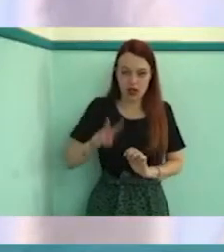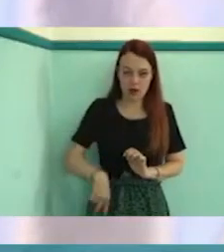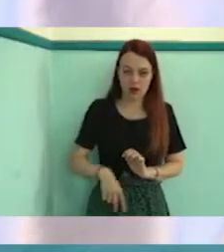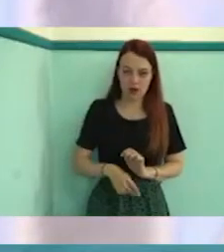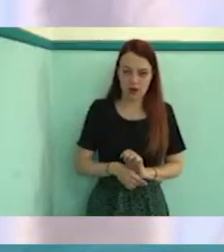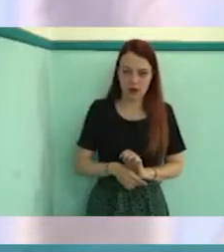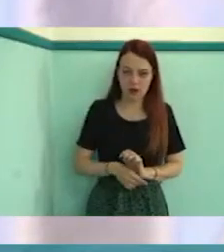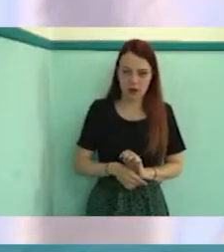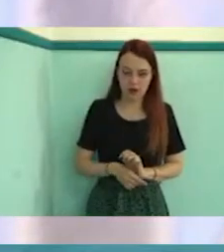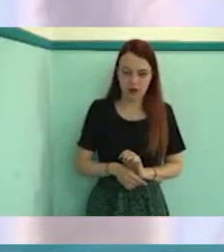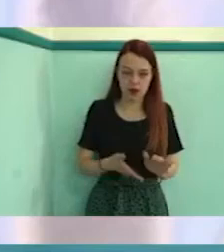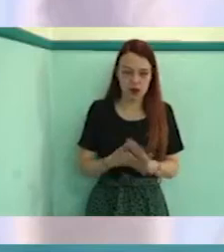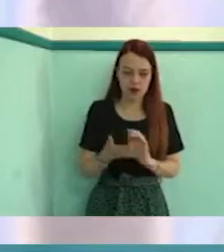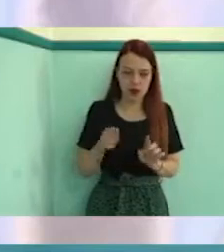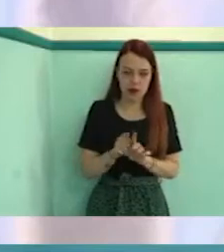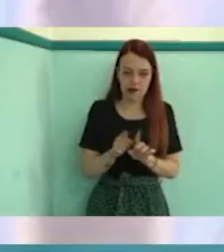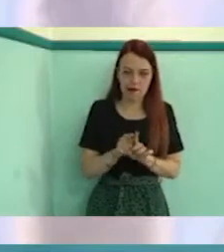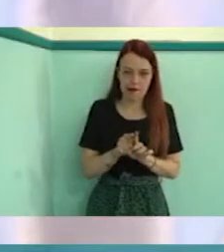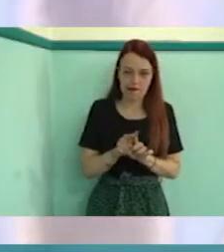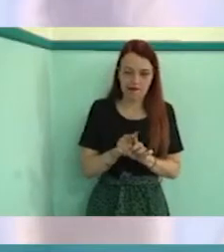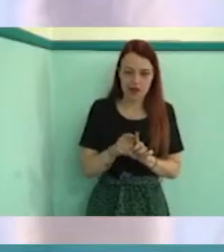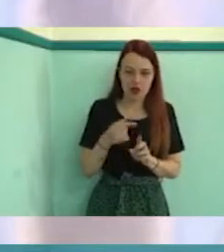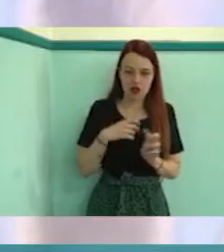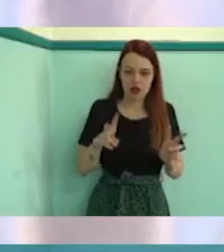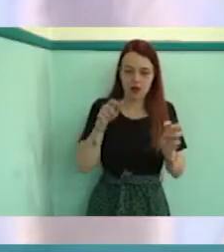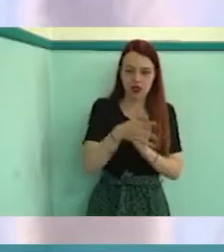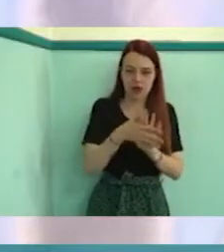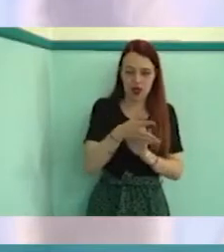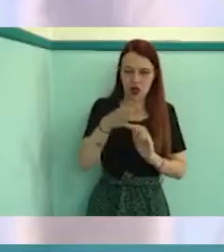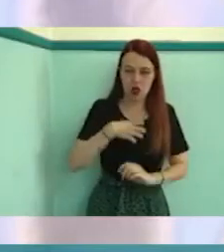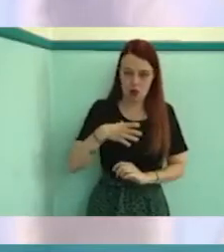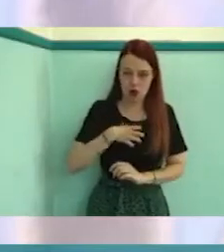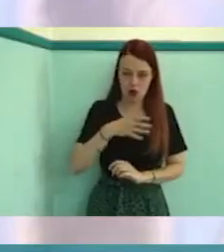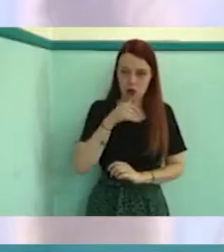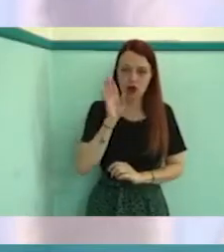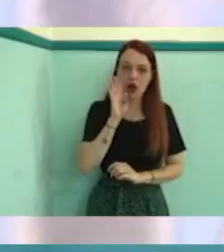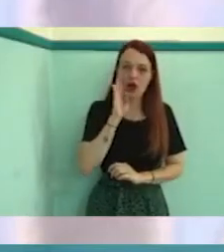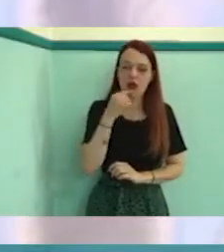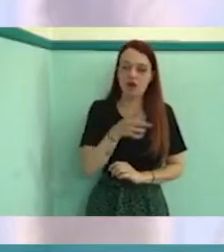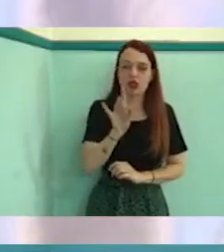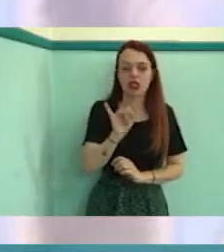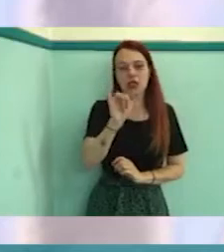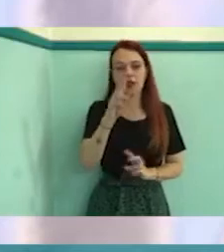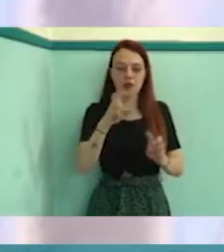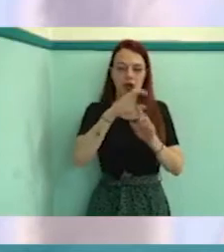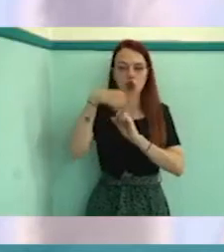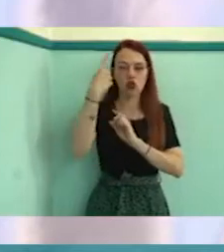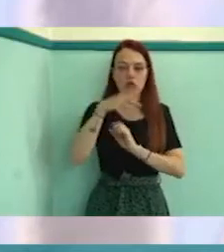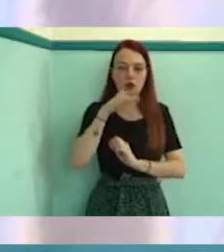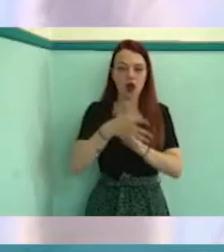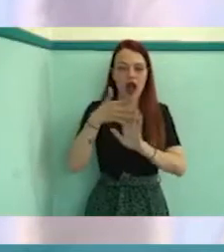yo ya no ya no puedo hablar de de esos temas porque no en mi caso por ejemplo que sí que había mucho una cultura de hablar del cuerpo no